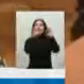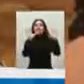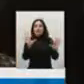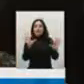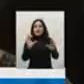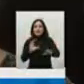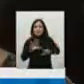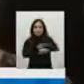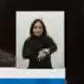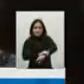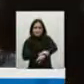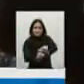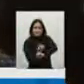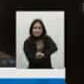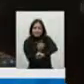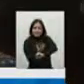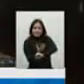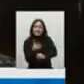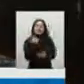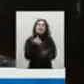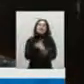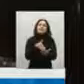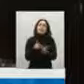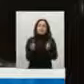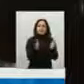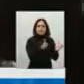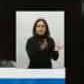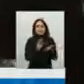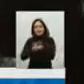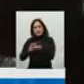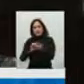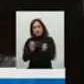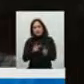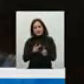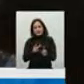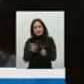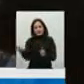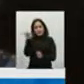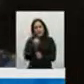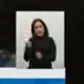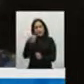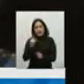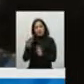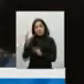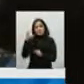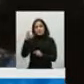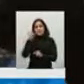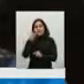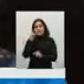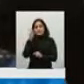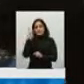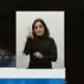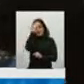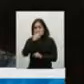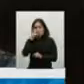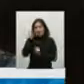ha analizado y consideramos nosotros que es un organismo internacional, como tantos otros organismos internacionales que han puesto la